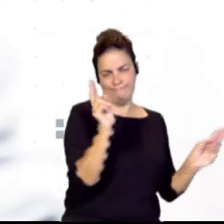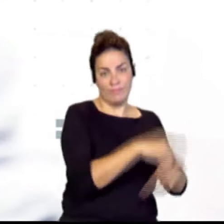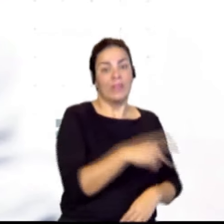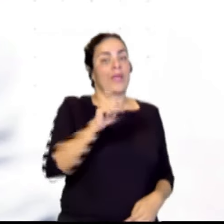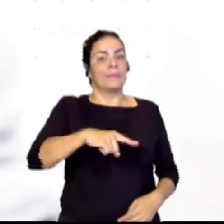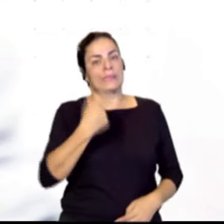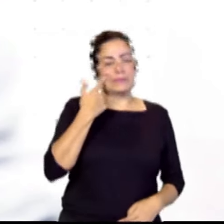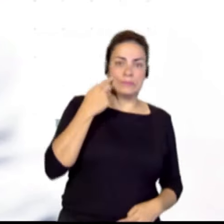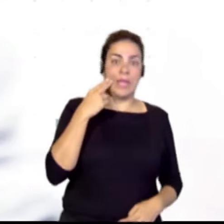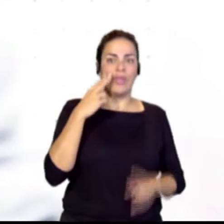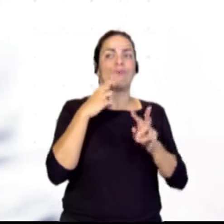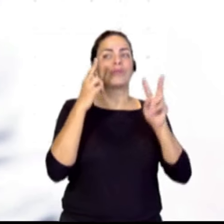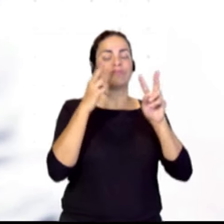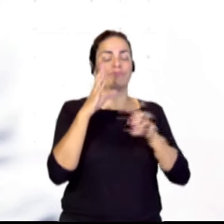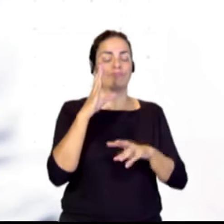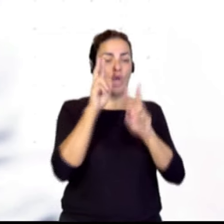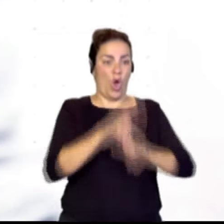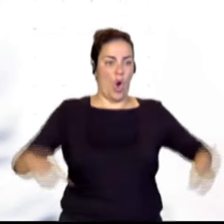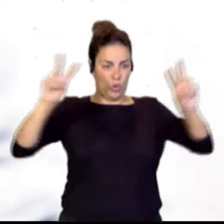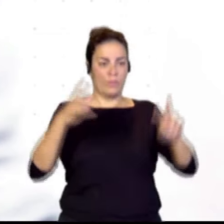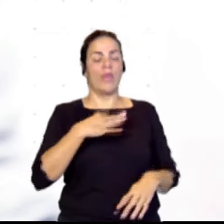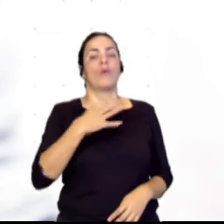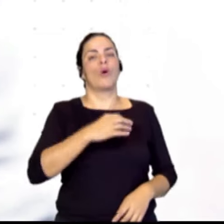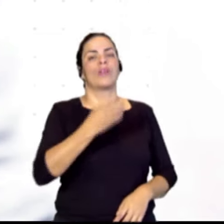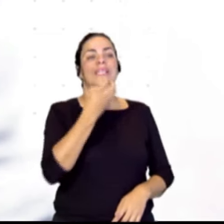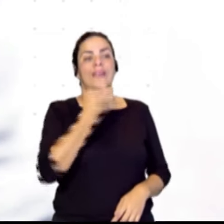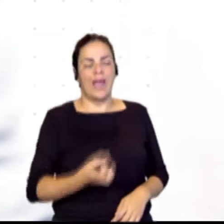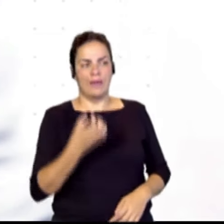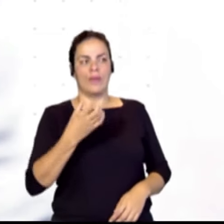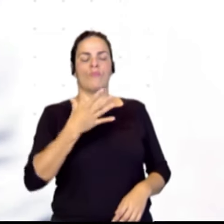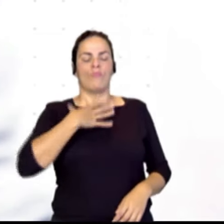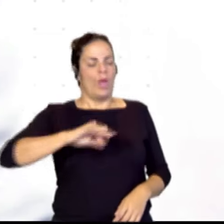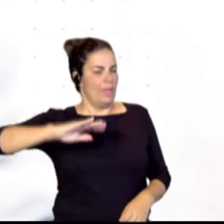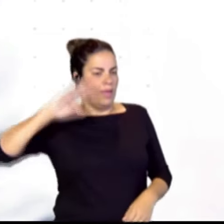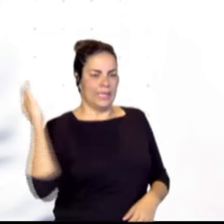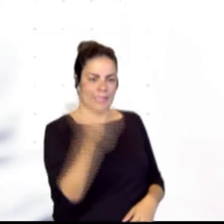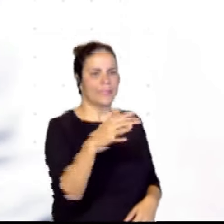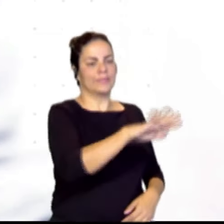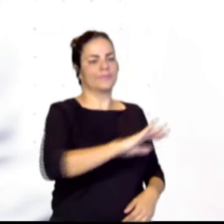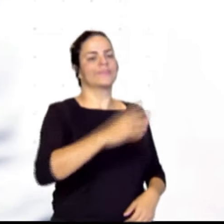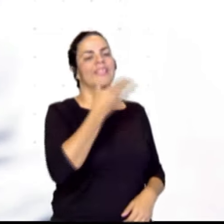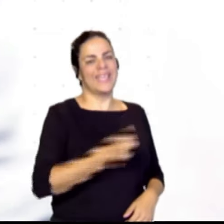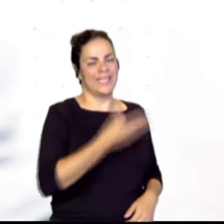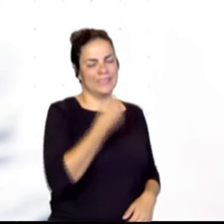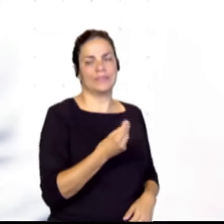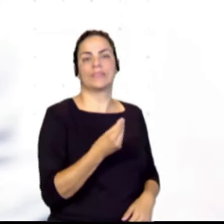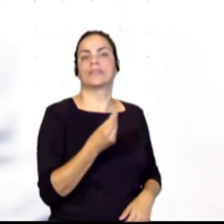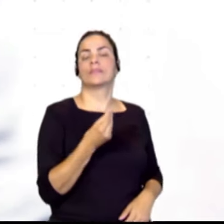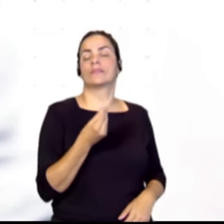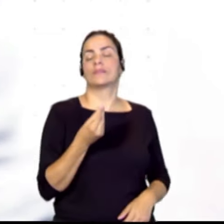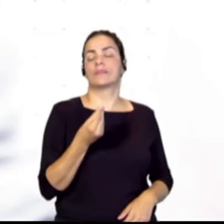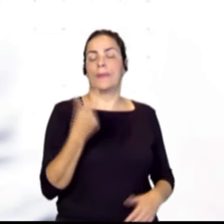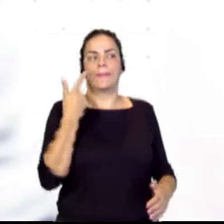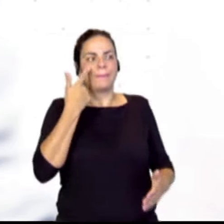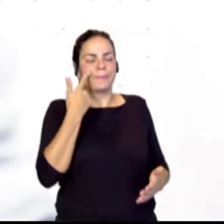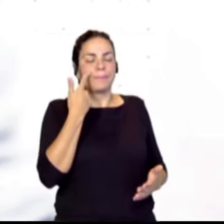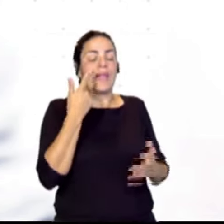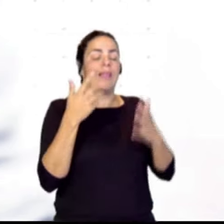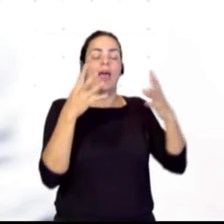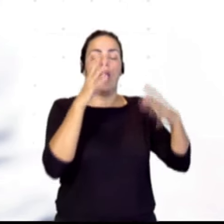ataque instalaciones nucleares de Irán la organización de la energía atómica reclama moderación extrema la Unión Europea y Estados